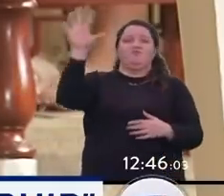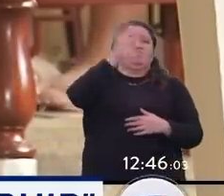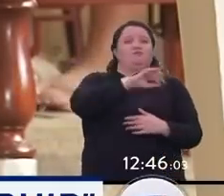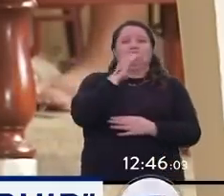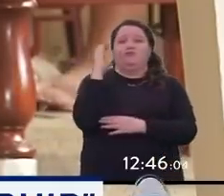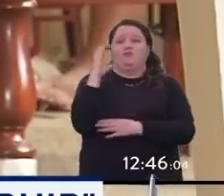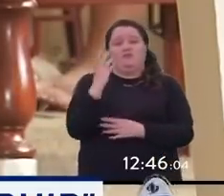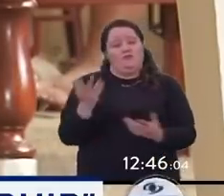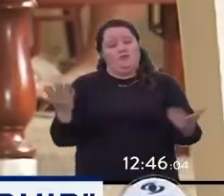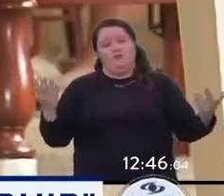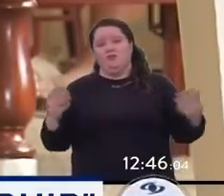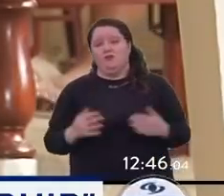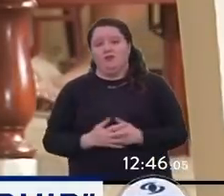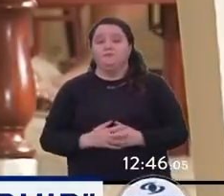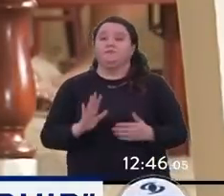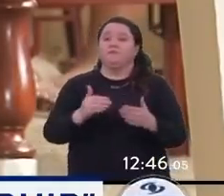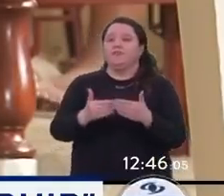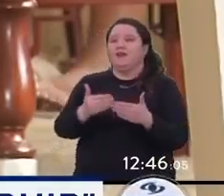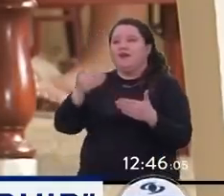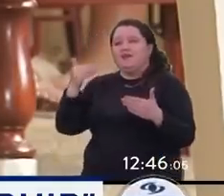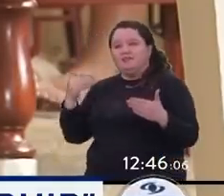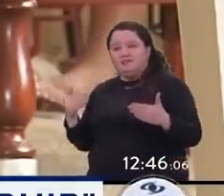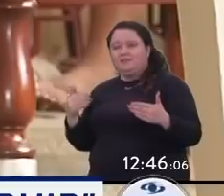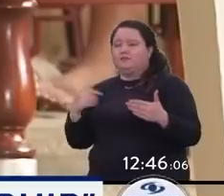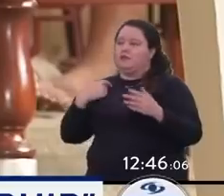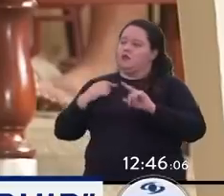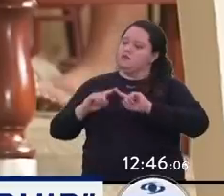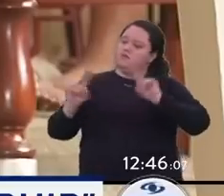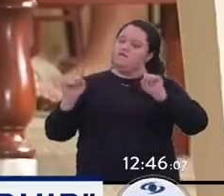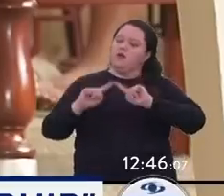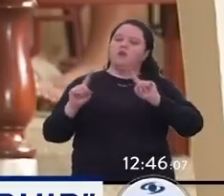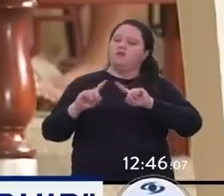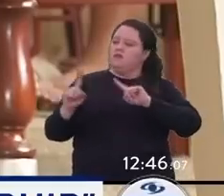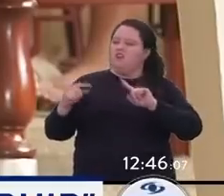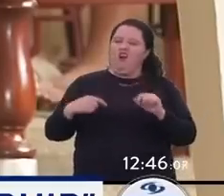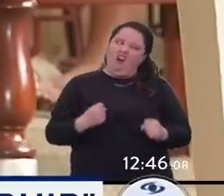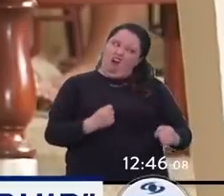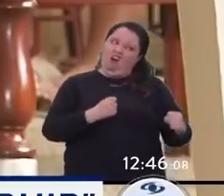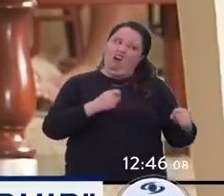la diferencia antes fue una razón para violentar